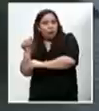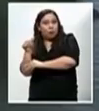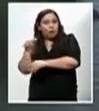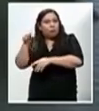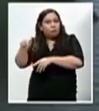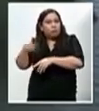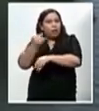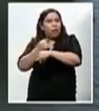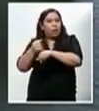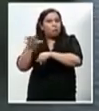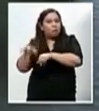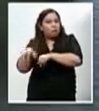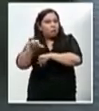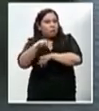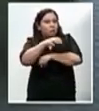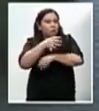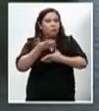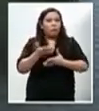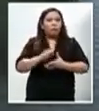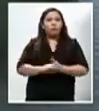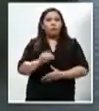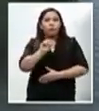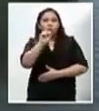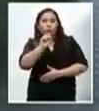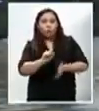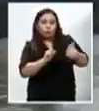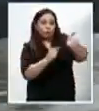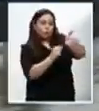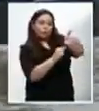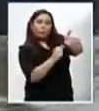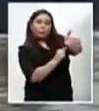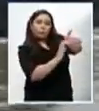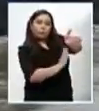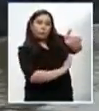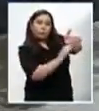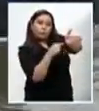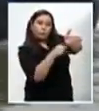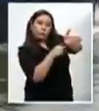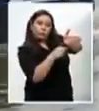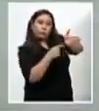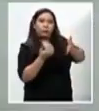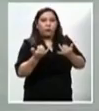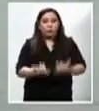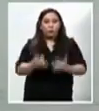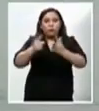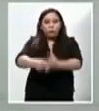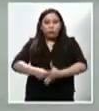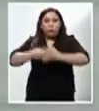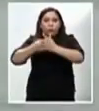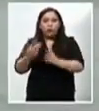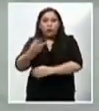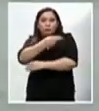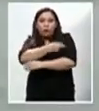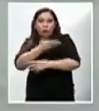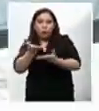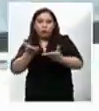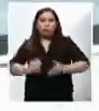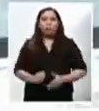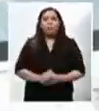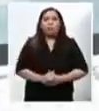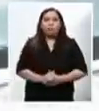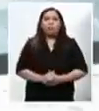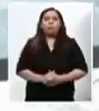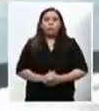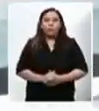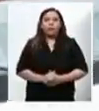Coyolito, además de toda la región del Golfo Fonseca, ya hemos iniciado una vacunación